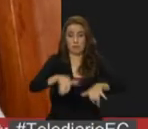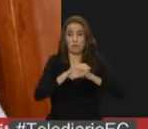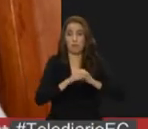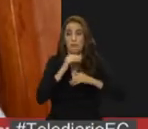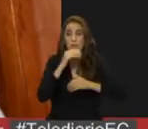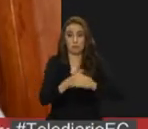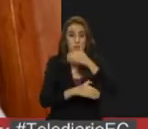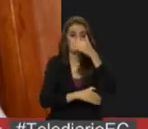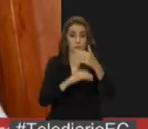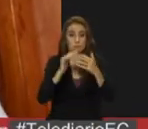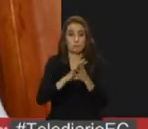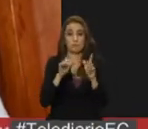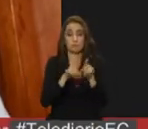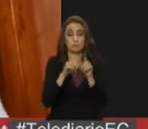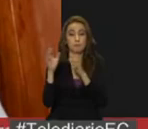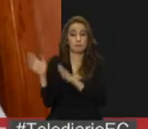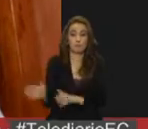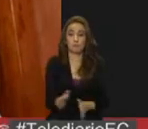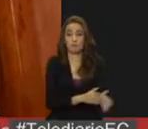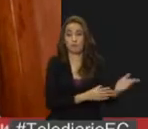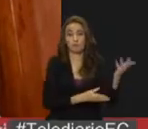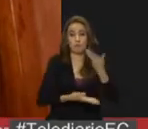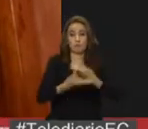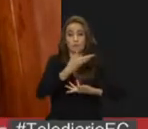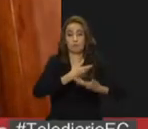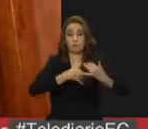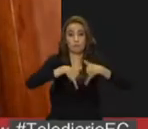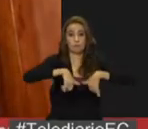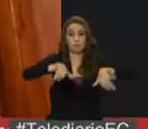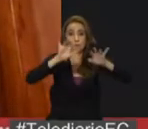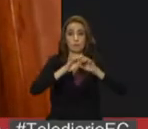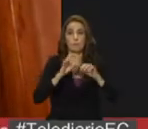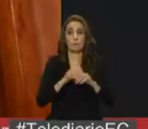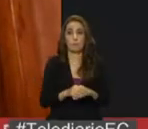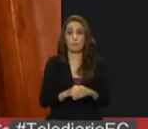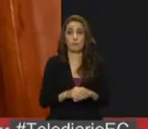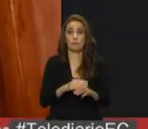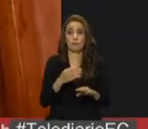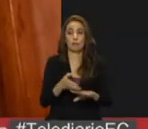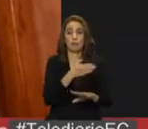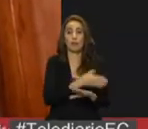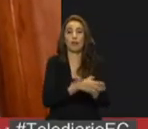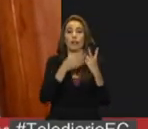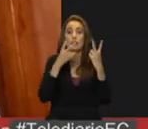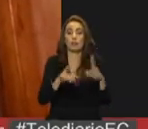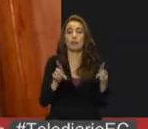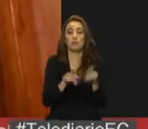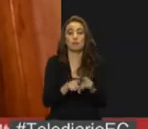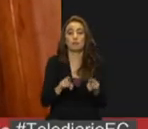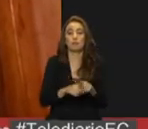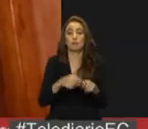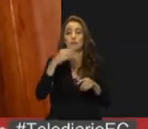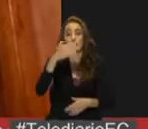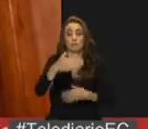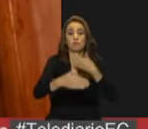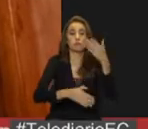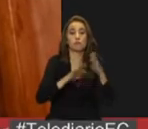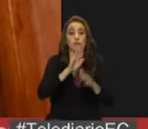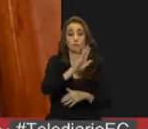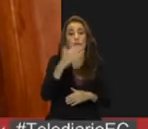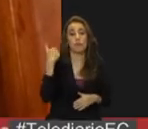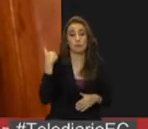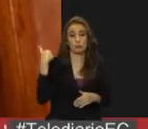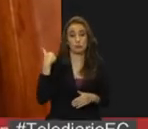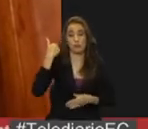societaria del país la que se está utilizando también para esos atracos. Y ahí entra la empresa privada. Y ahí entra personas privadas también, como usted lo decía, no